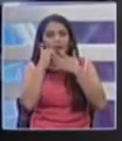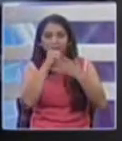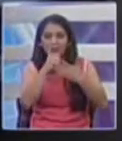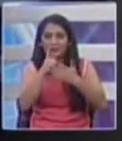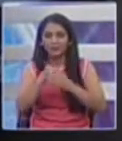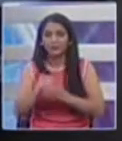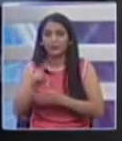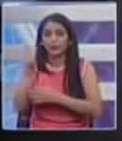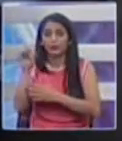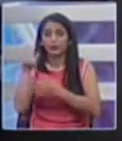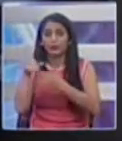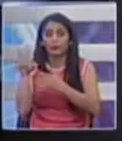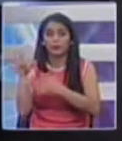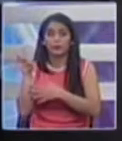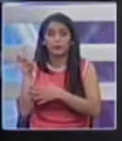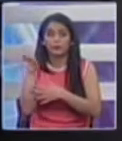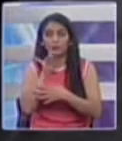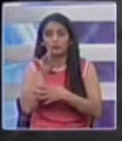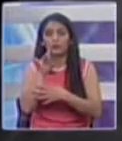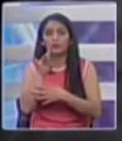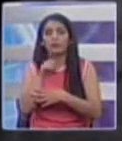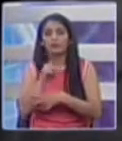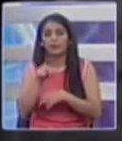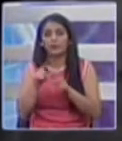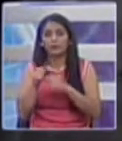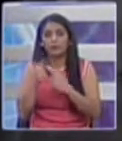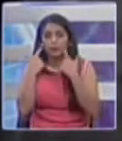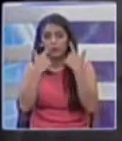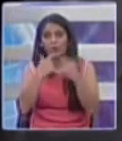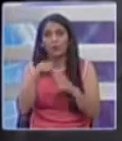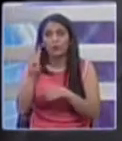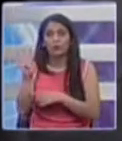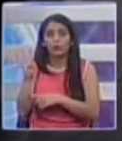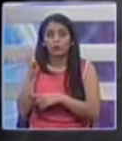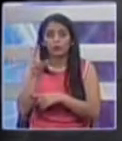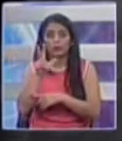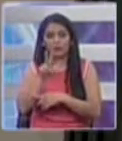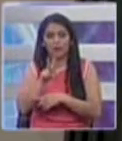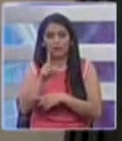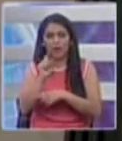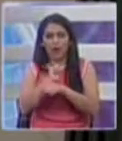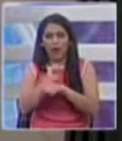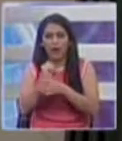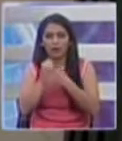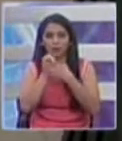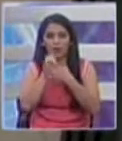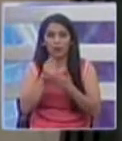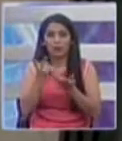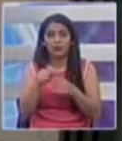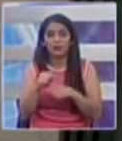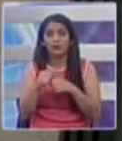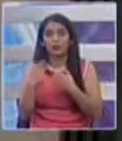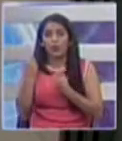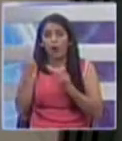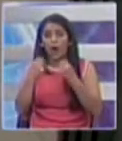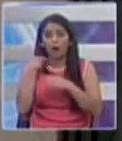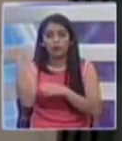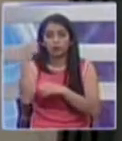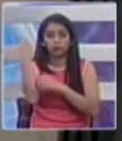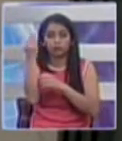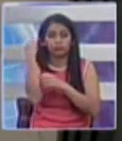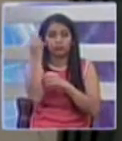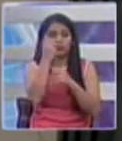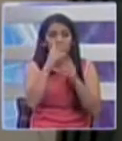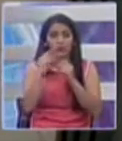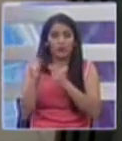destinado 2.819 personas y 463 vehículos. Colocarán ambulancias en las orillas del río Santa Bárbara y